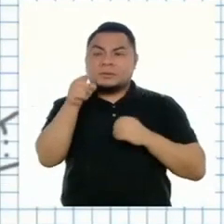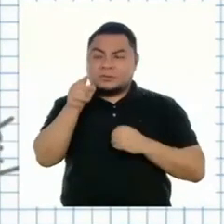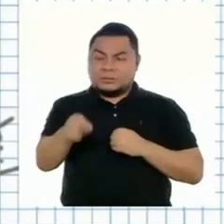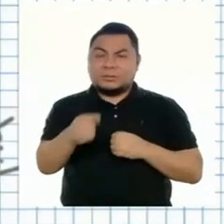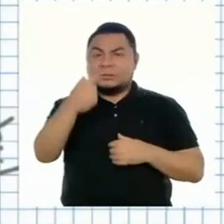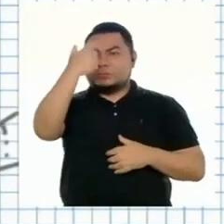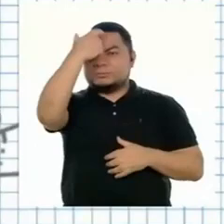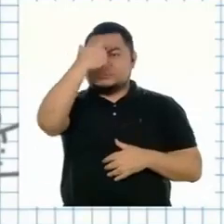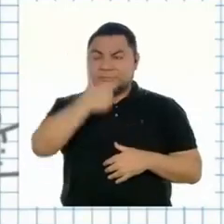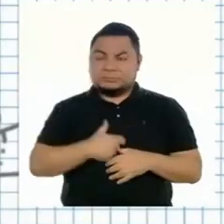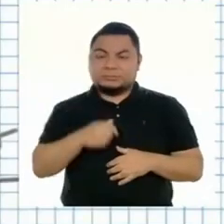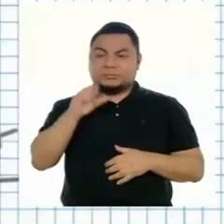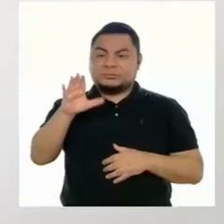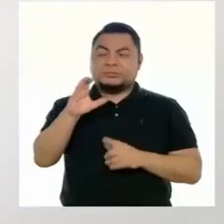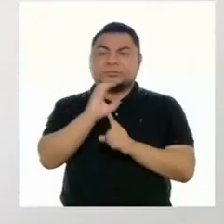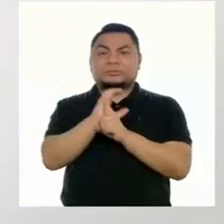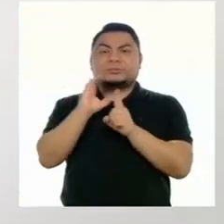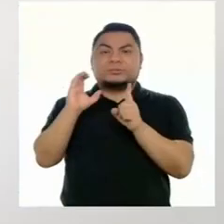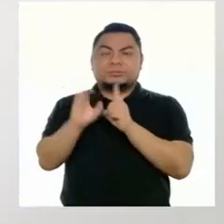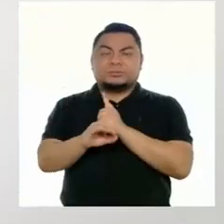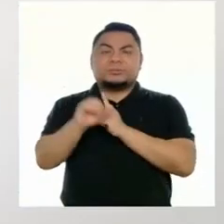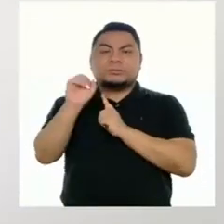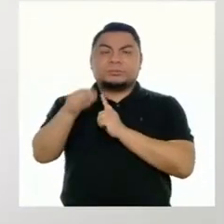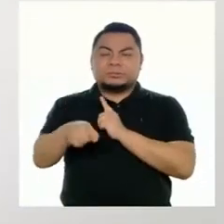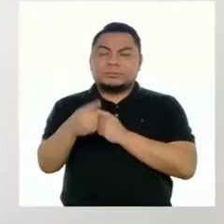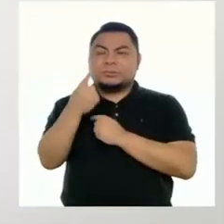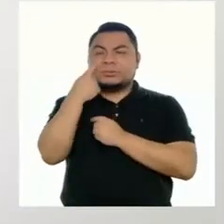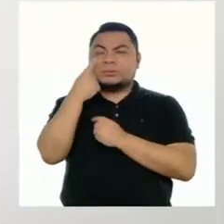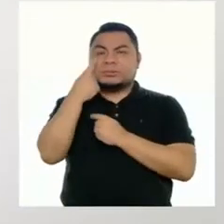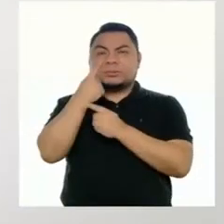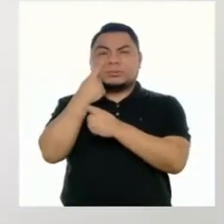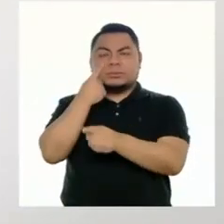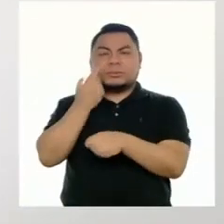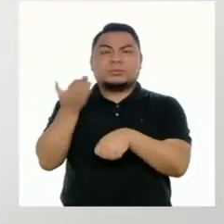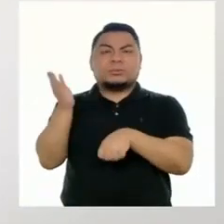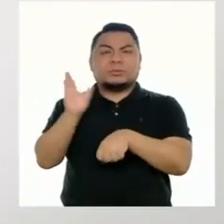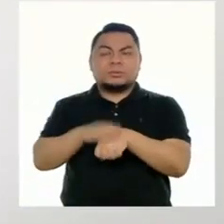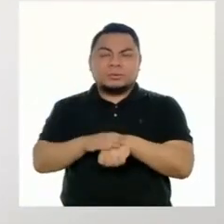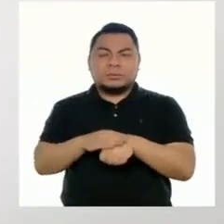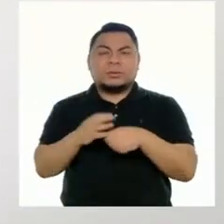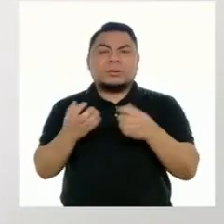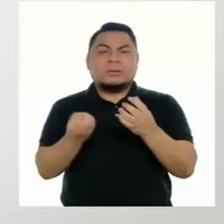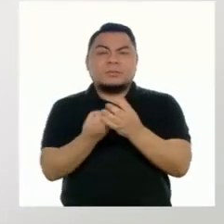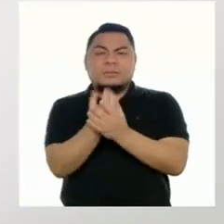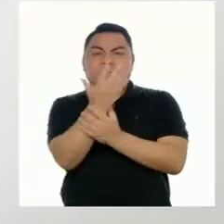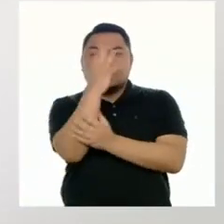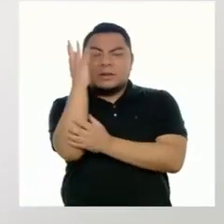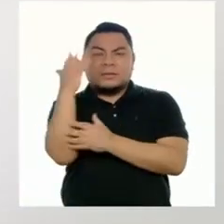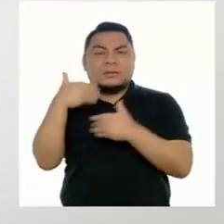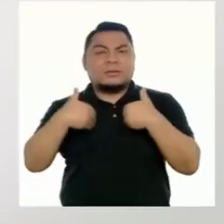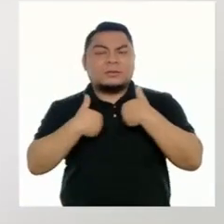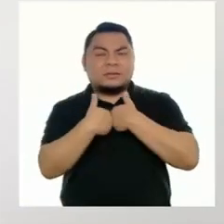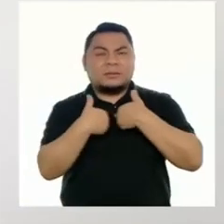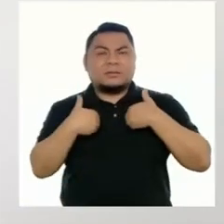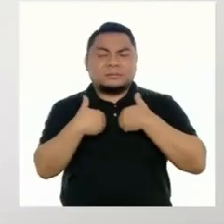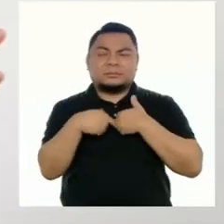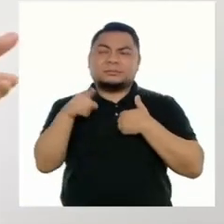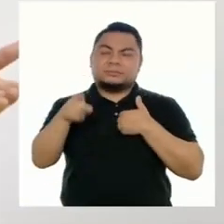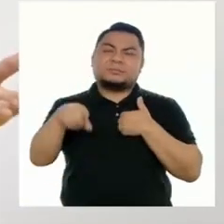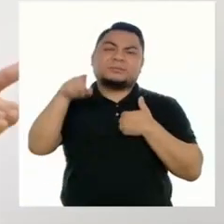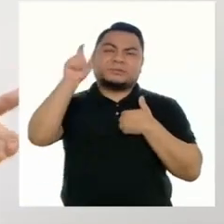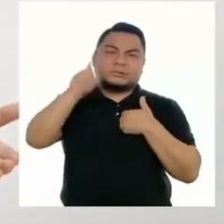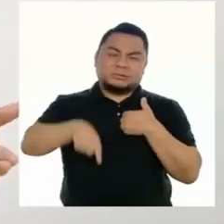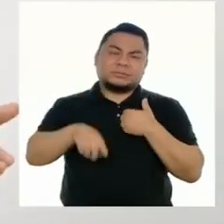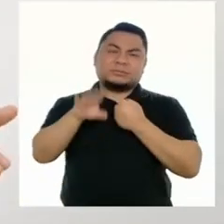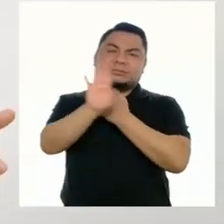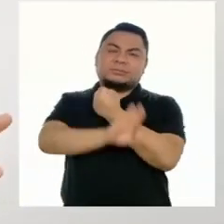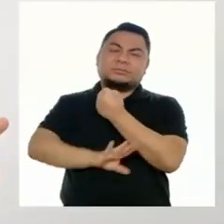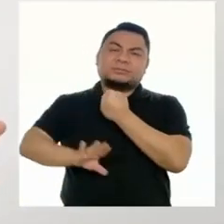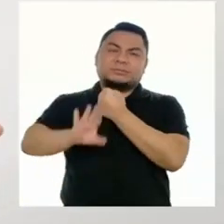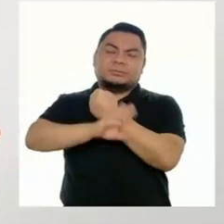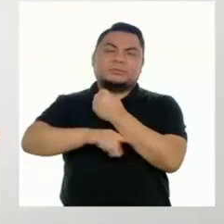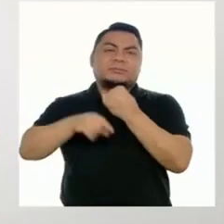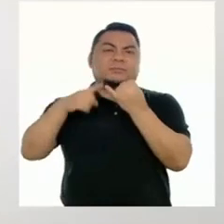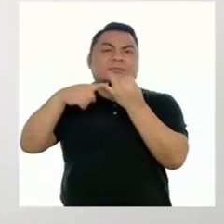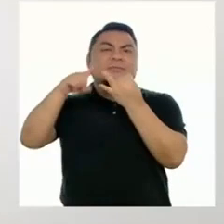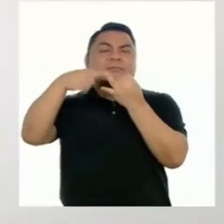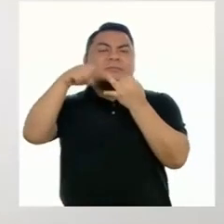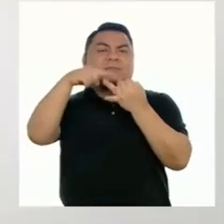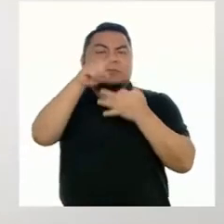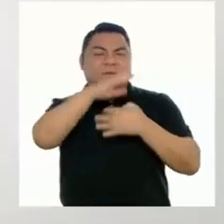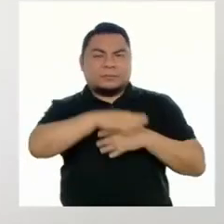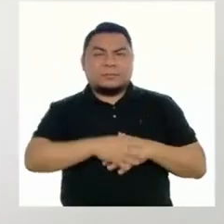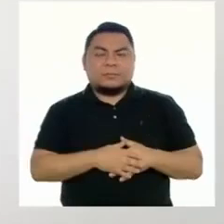que la humanidad y su cultura, con conocimientos sobre plantas y animales, son las que deben proteger la